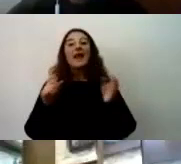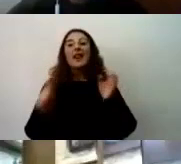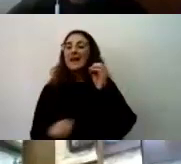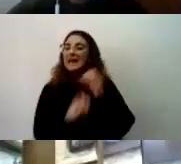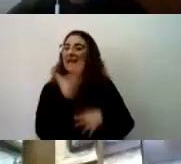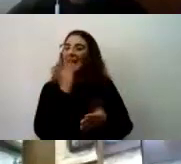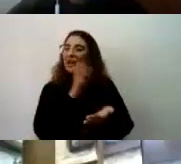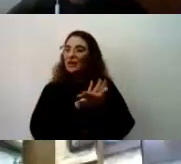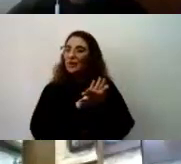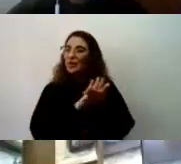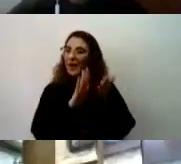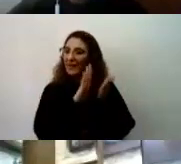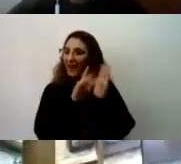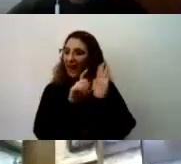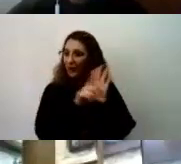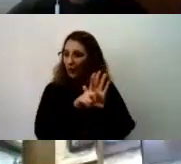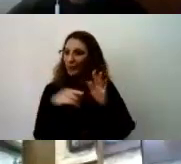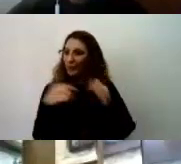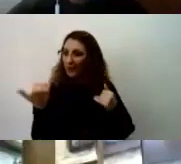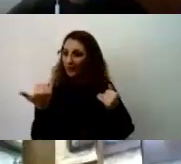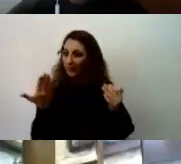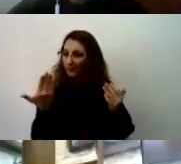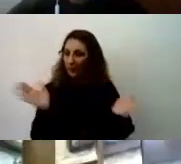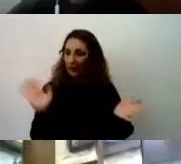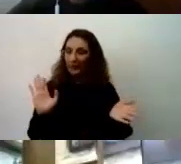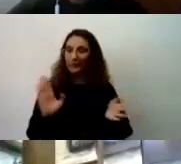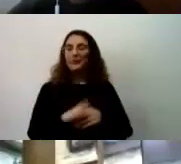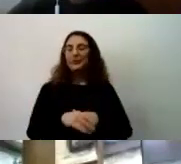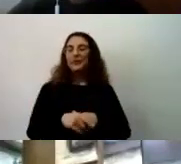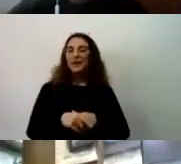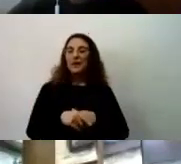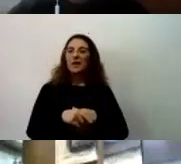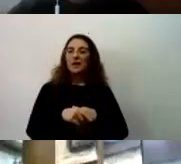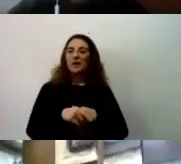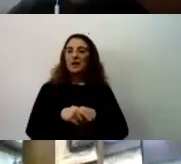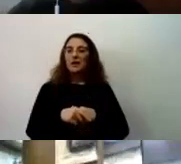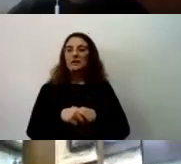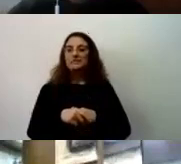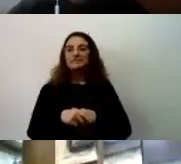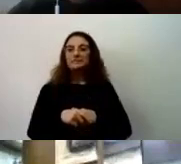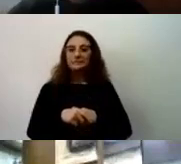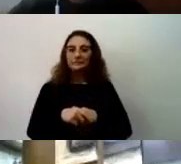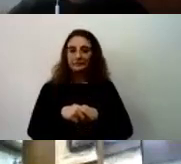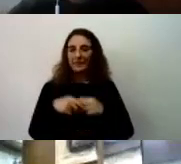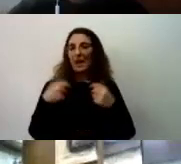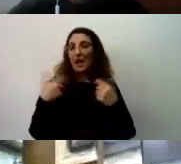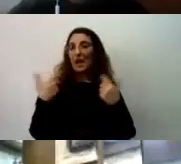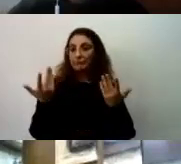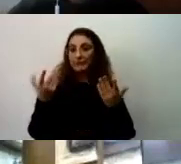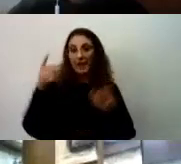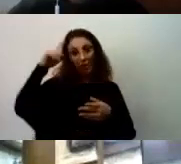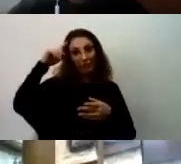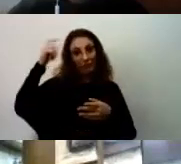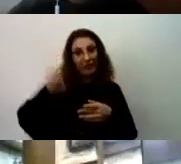es exclusiva del órgano administrativo, sin que competa a los tribunales de justicia imponer esa